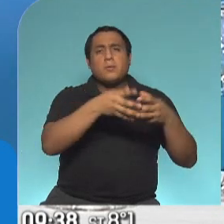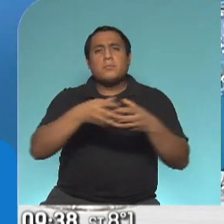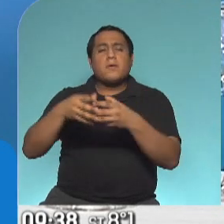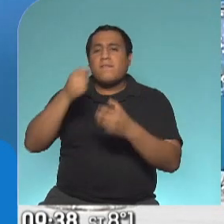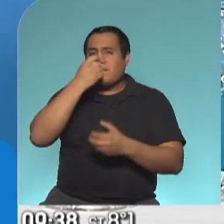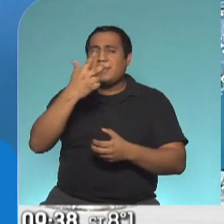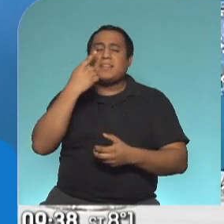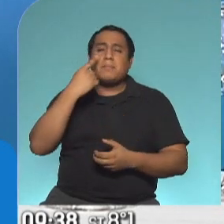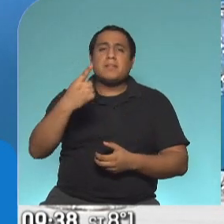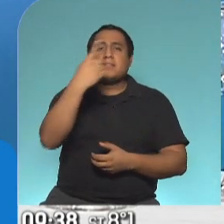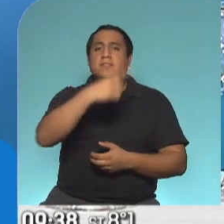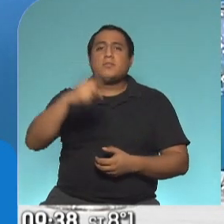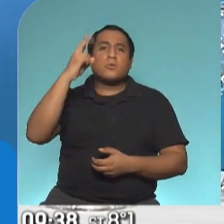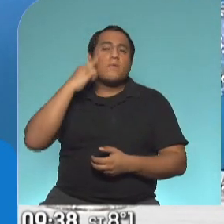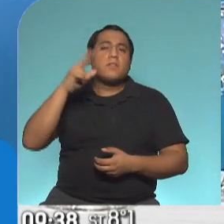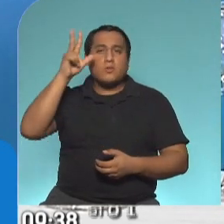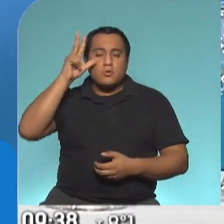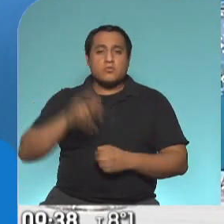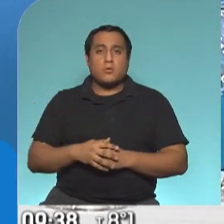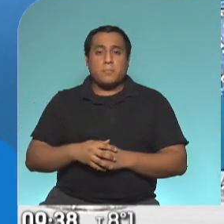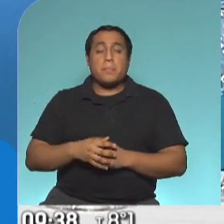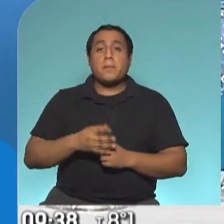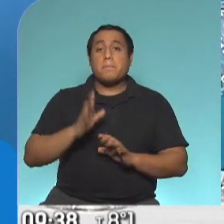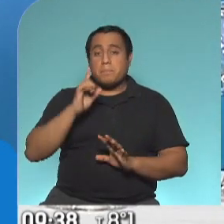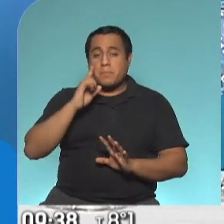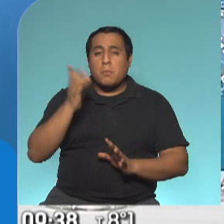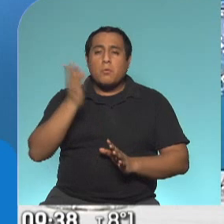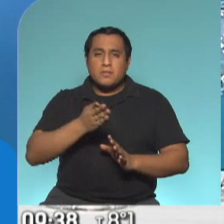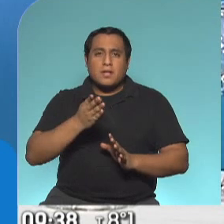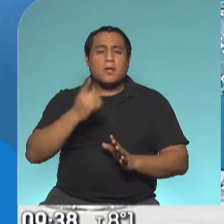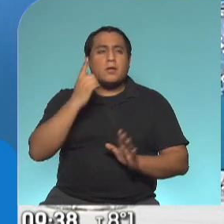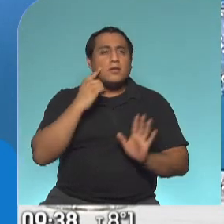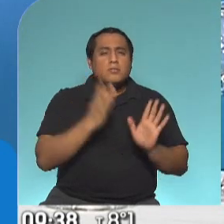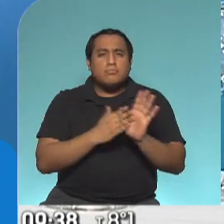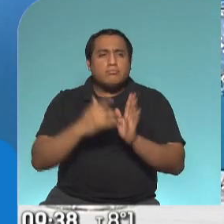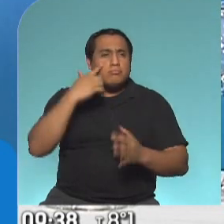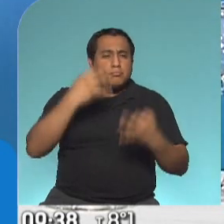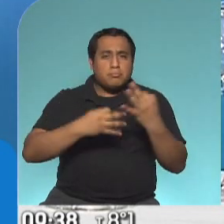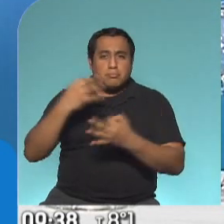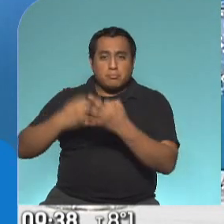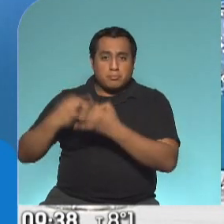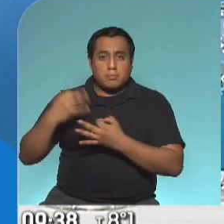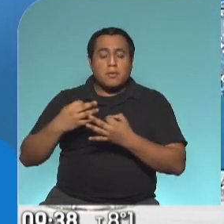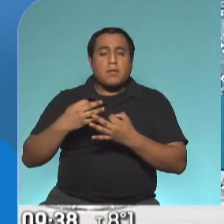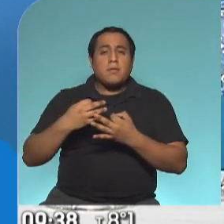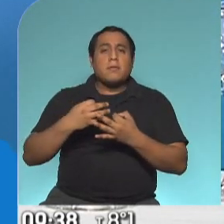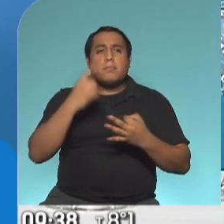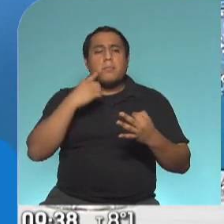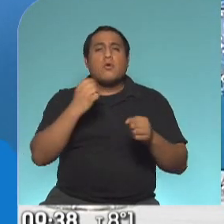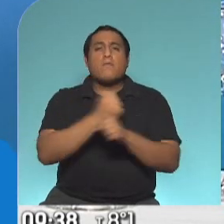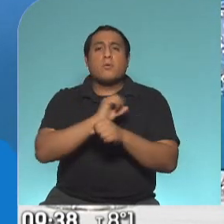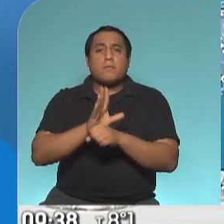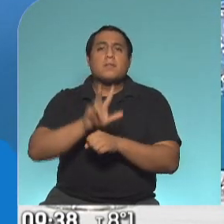23 mil 198 el porcentaje de testeos positivos en el transcurso de la pandemia es de